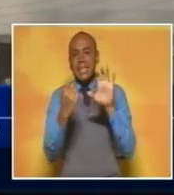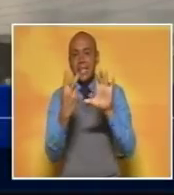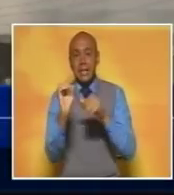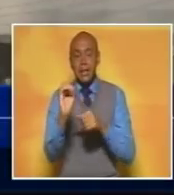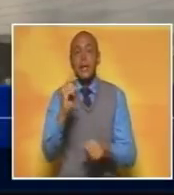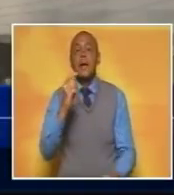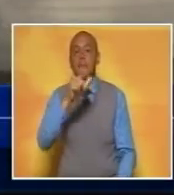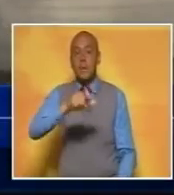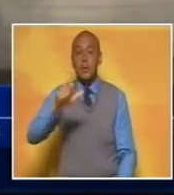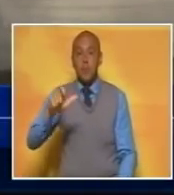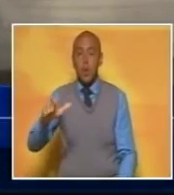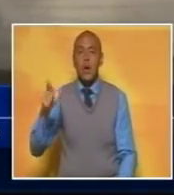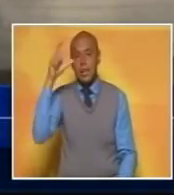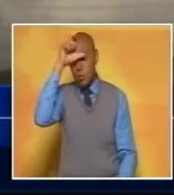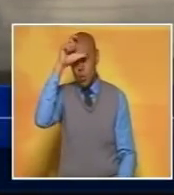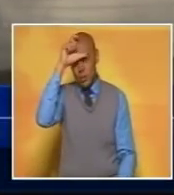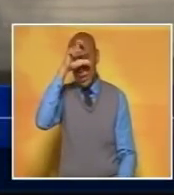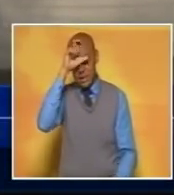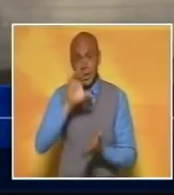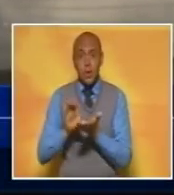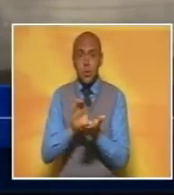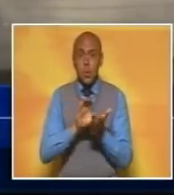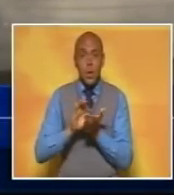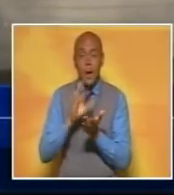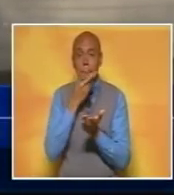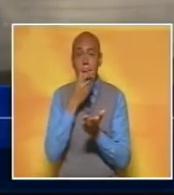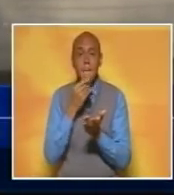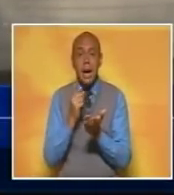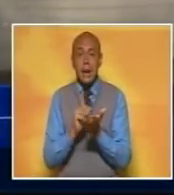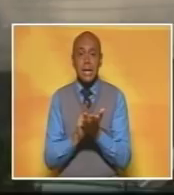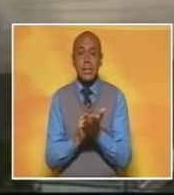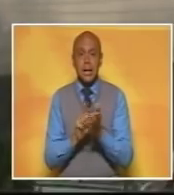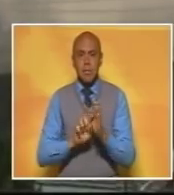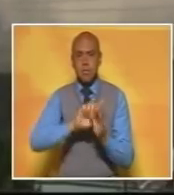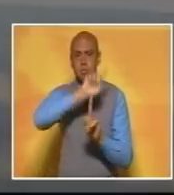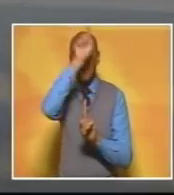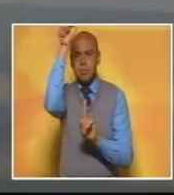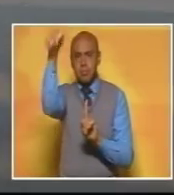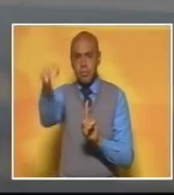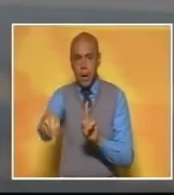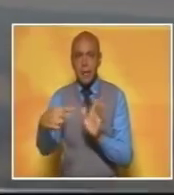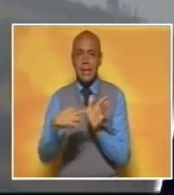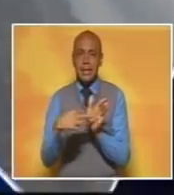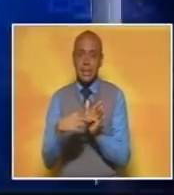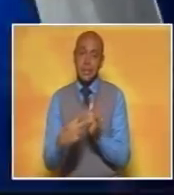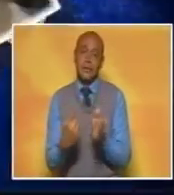en varias ciudades turcas a causa de proyectiles disparados desde el lado sirio.